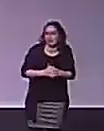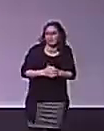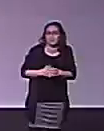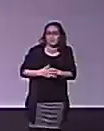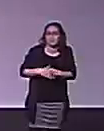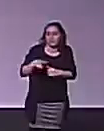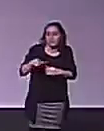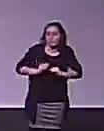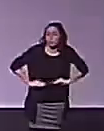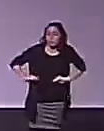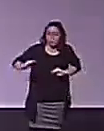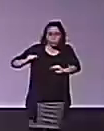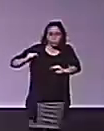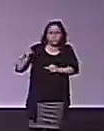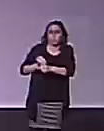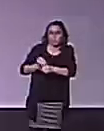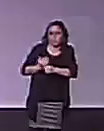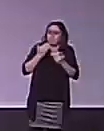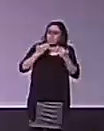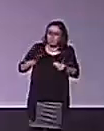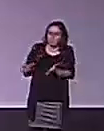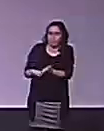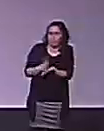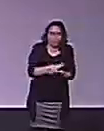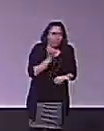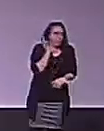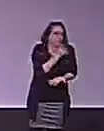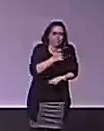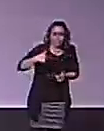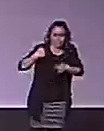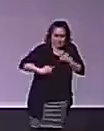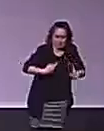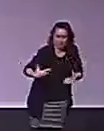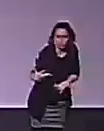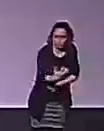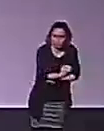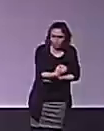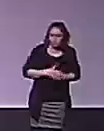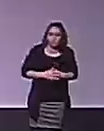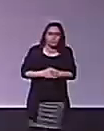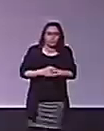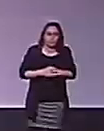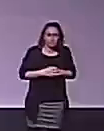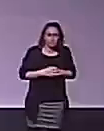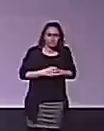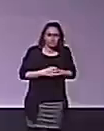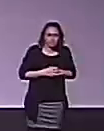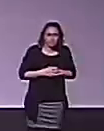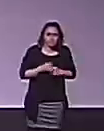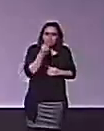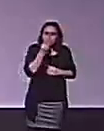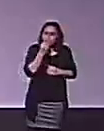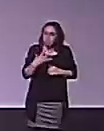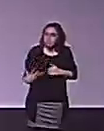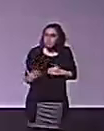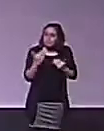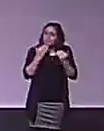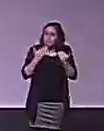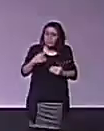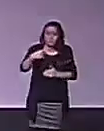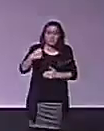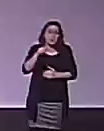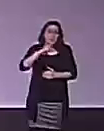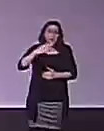labor hecha en nombre de todas las generaciones que venimos por detrás. Eskerrik asko Garbiñeri eta orain bai